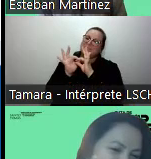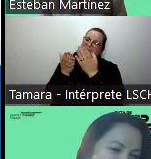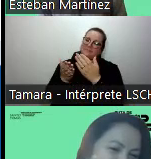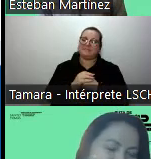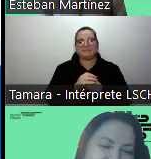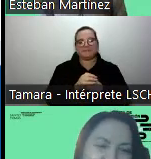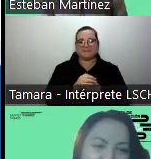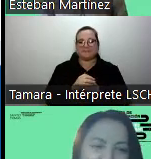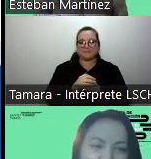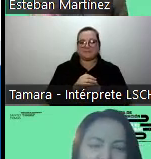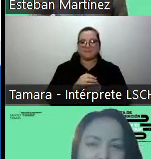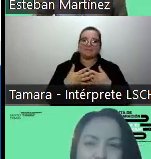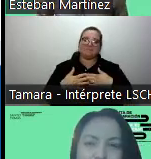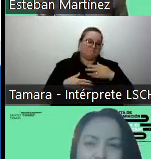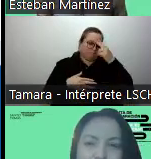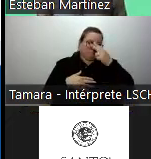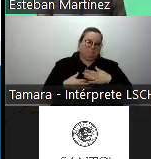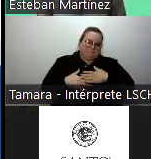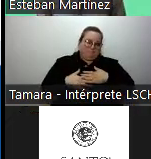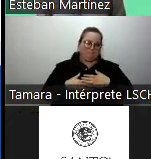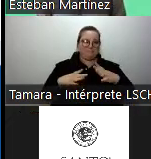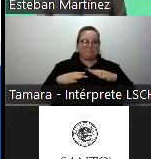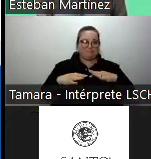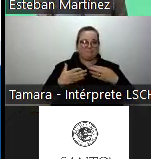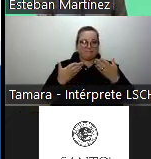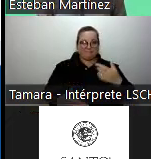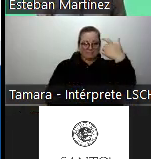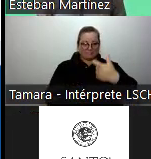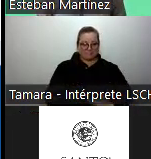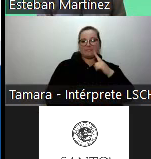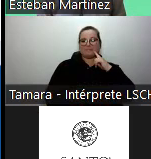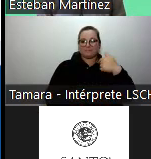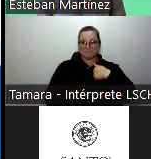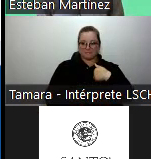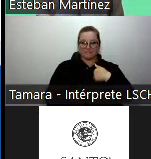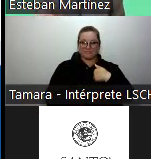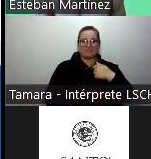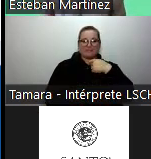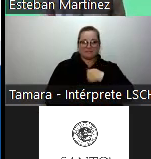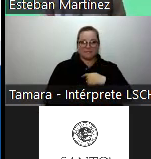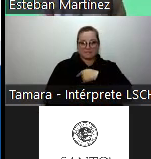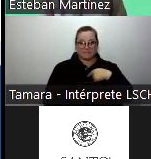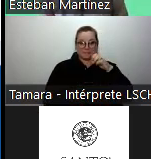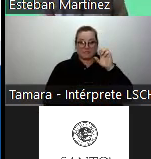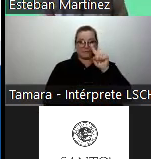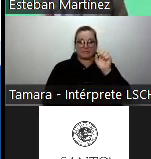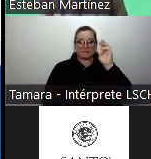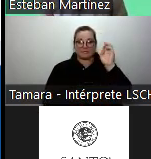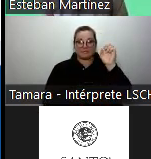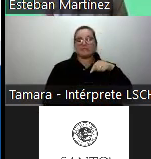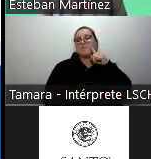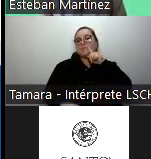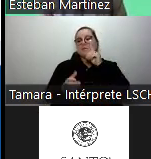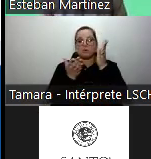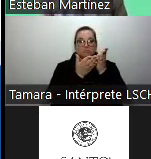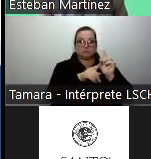gracias un honor poder estar con ustedes Quién es la persona que está acá al frente soy Esteban Martínez tengo varios estudios entre